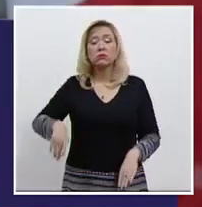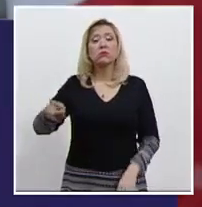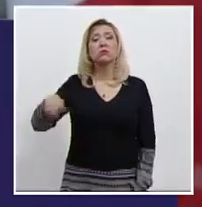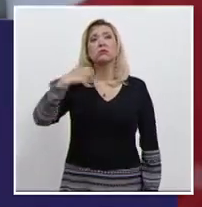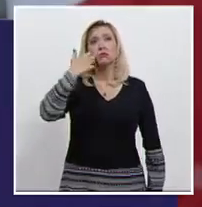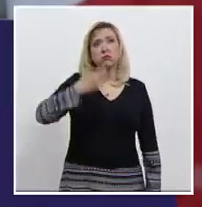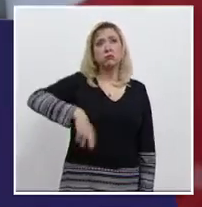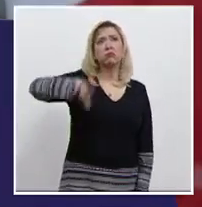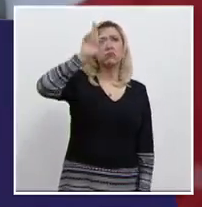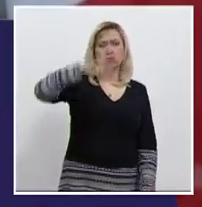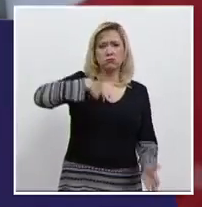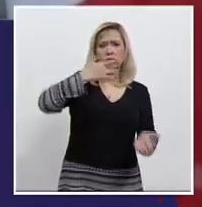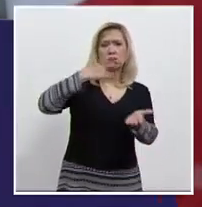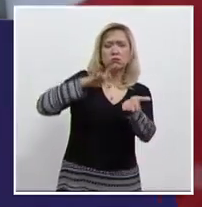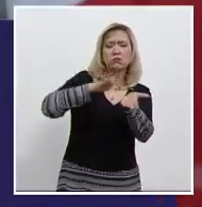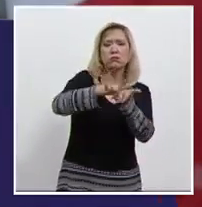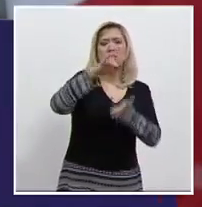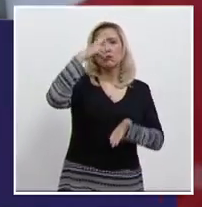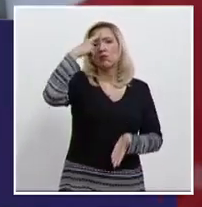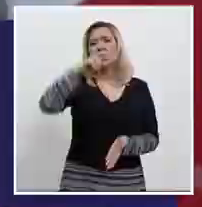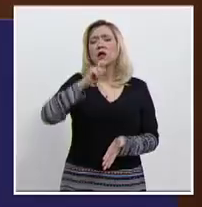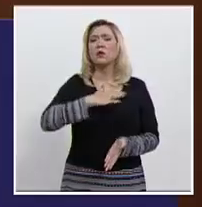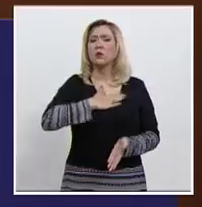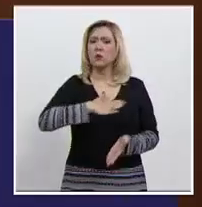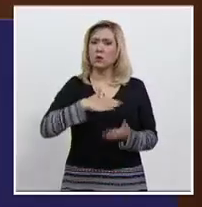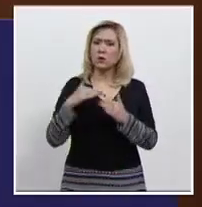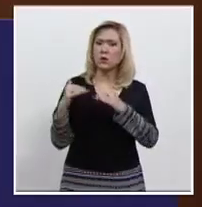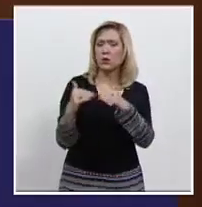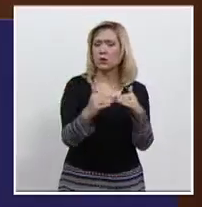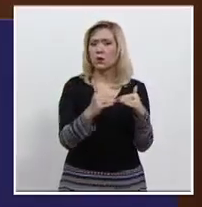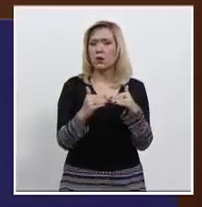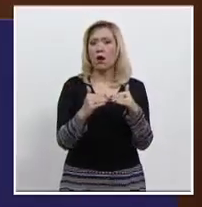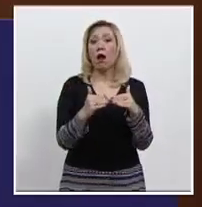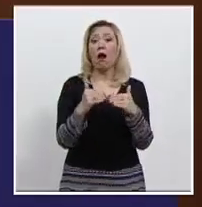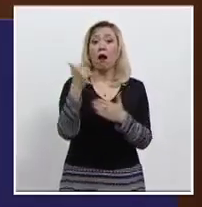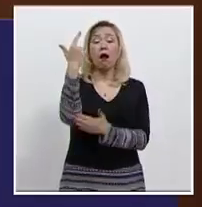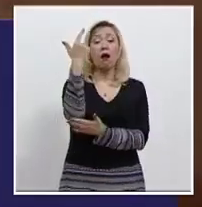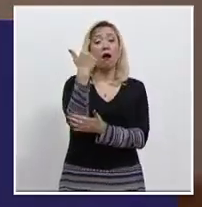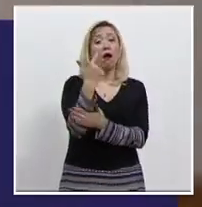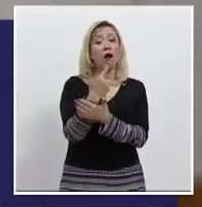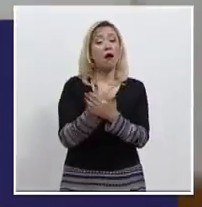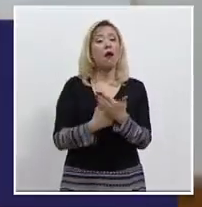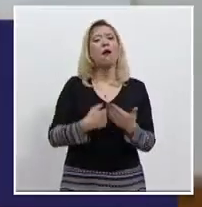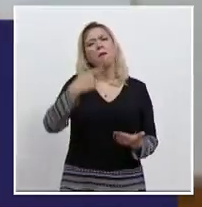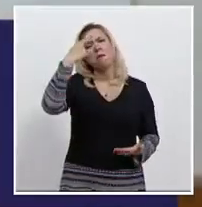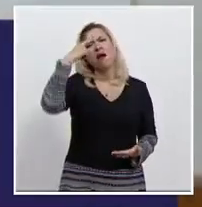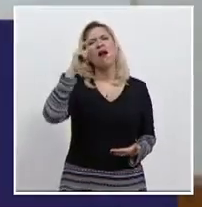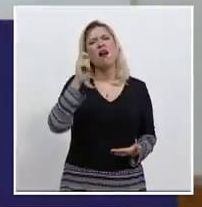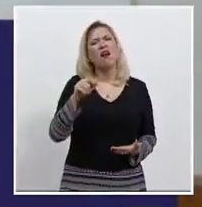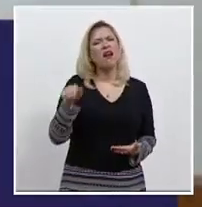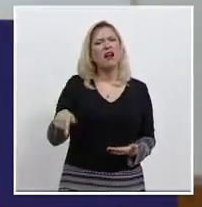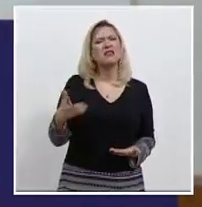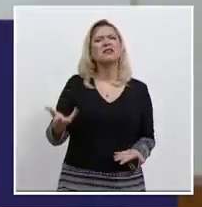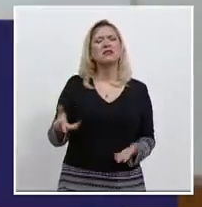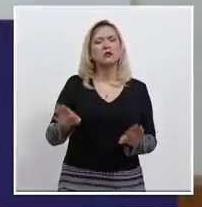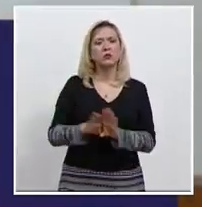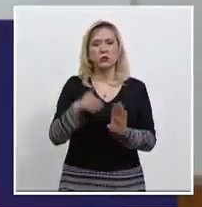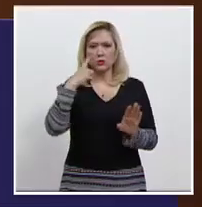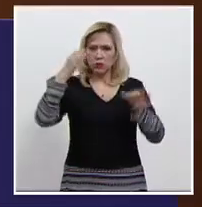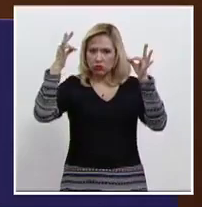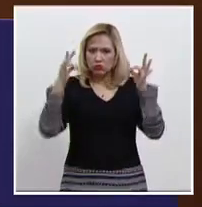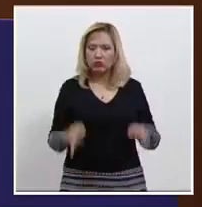su apoyo a dicho ejercicio de democracia directa. La vista que se da es con el fin de velar la certeza de los